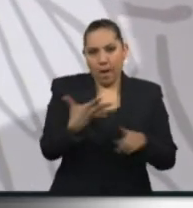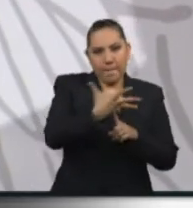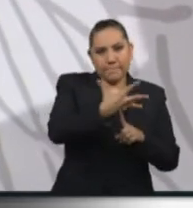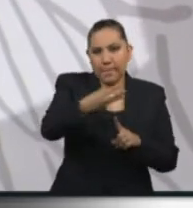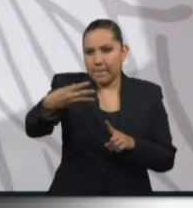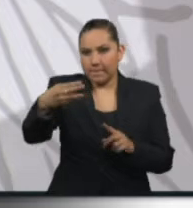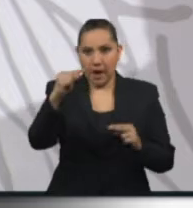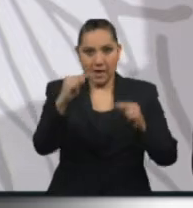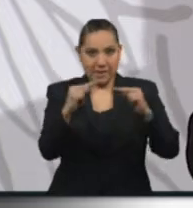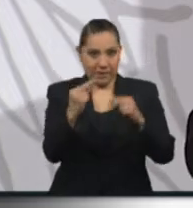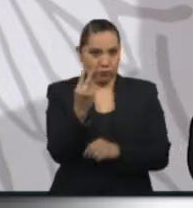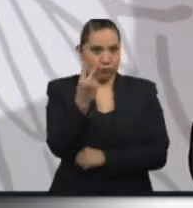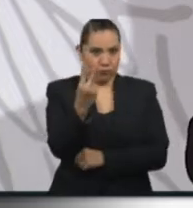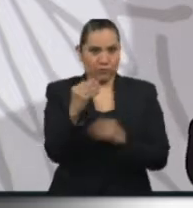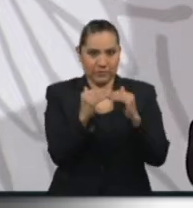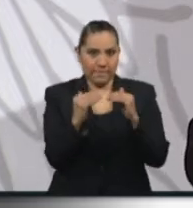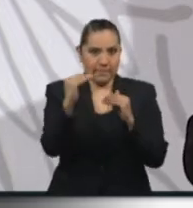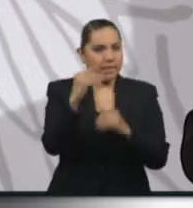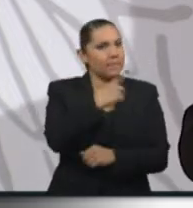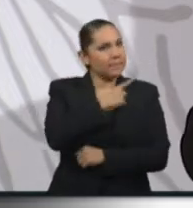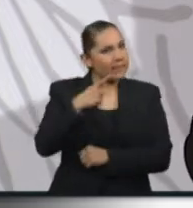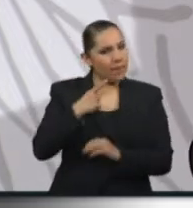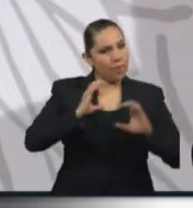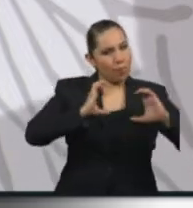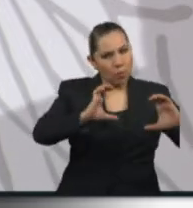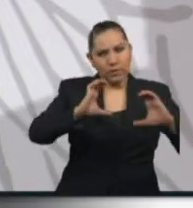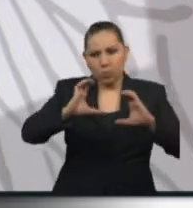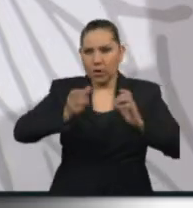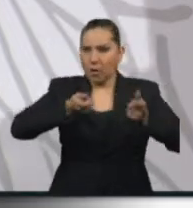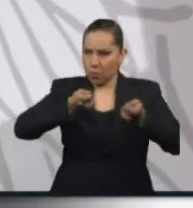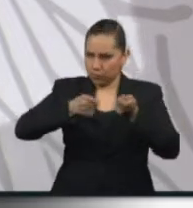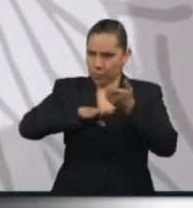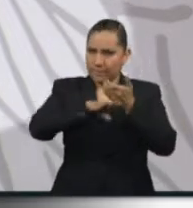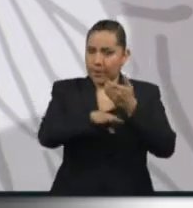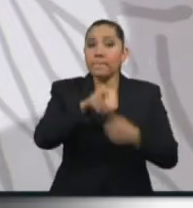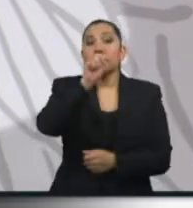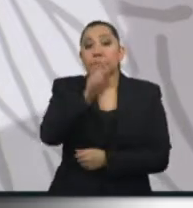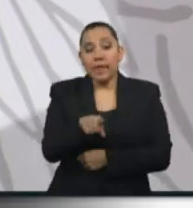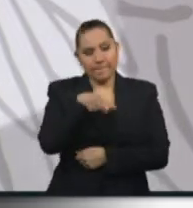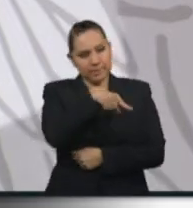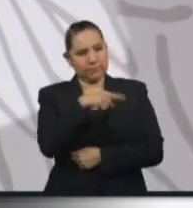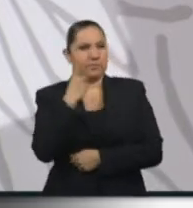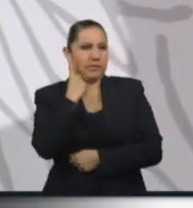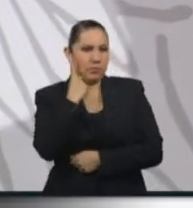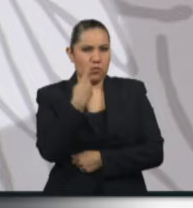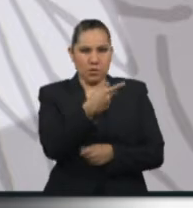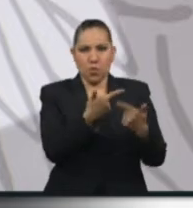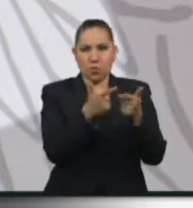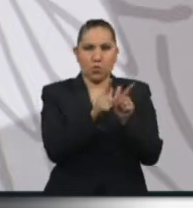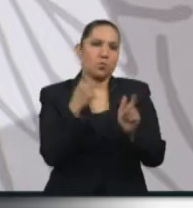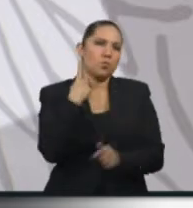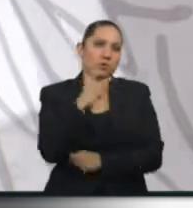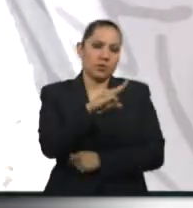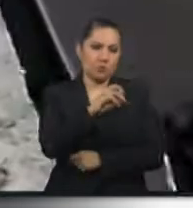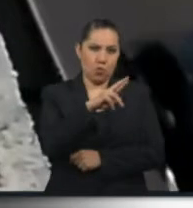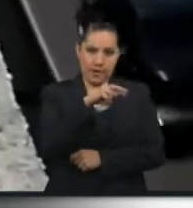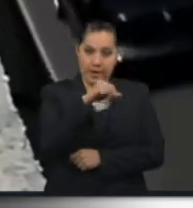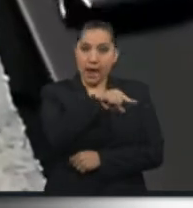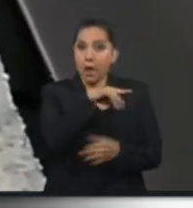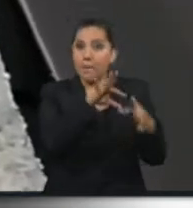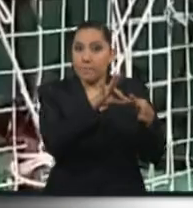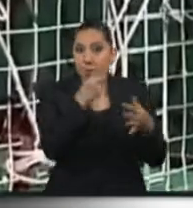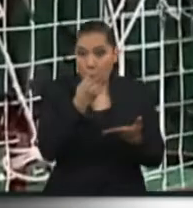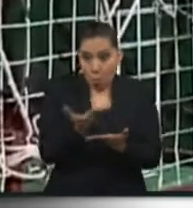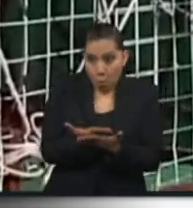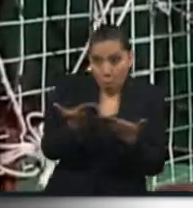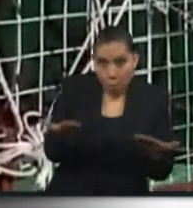COVID-19. El también coordinador de la bancada de Morena afirmó que las acciones de combate a la corrupción y medidas de austeridad tienen un gran valor ante las